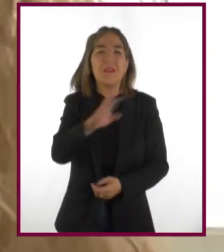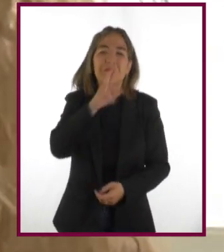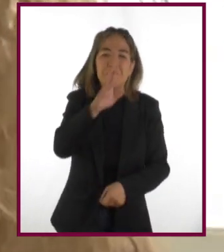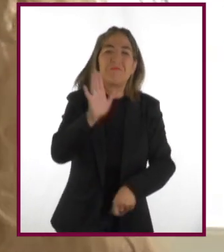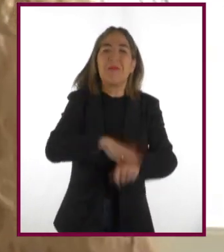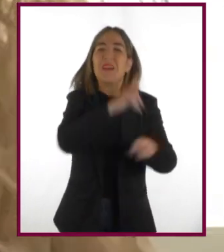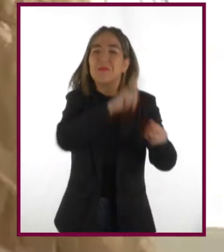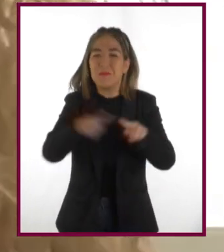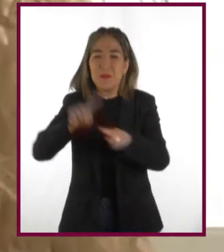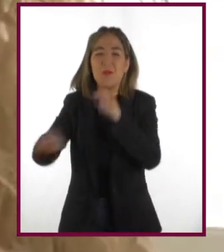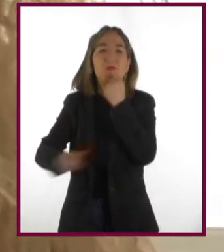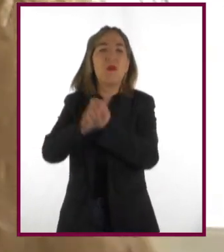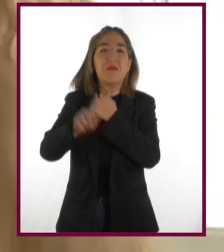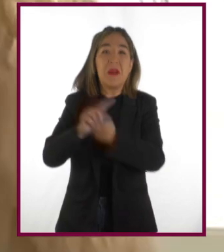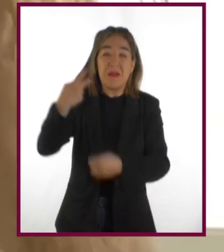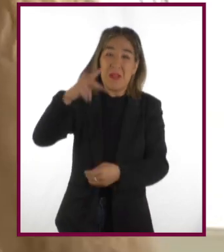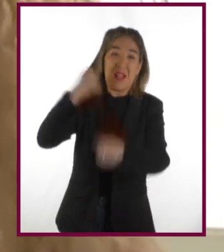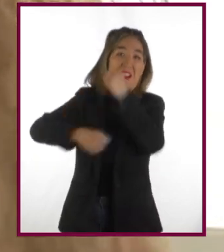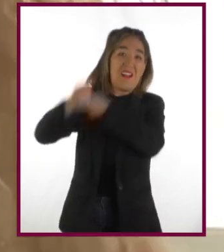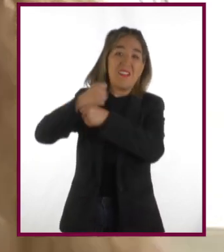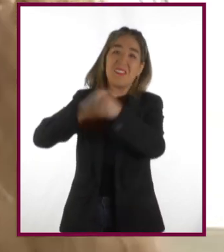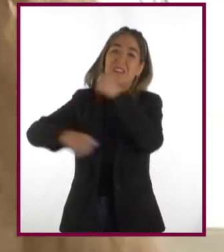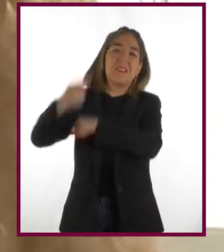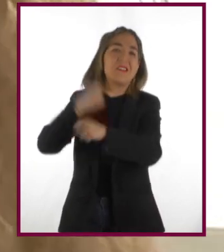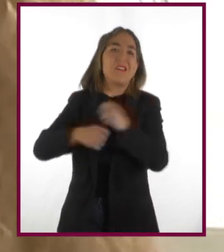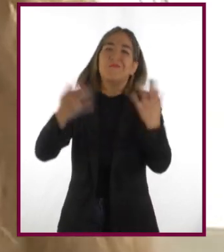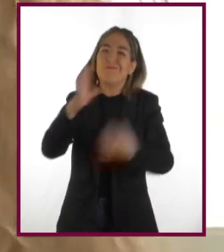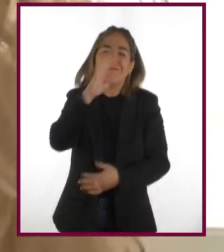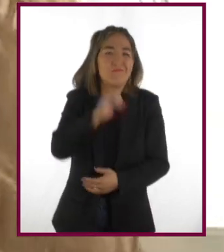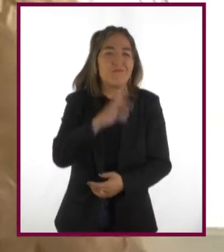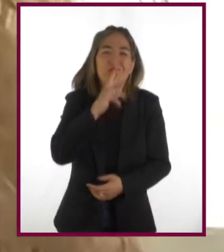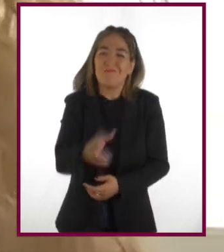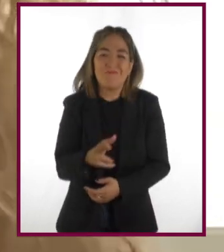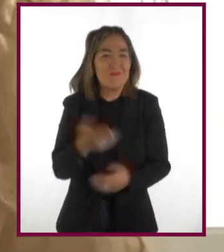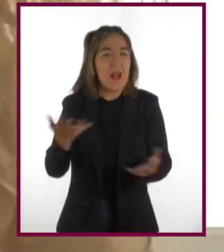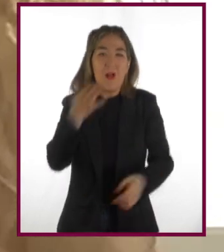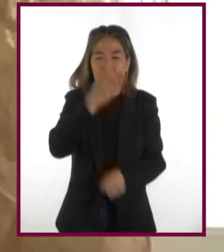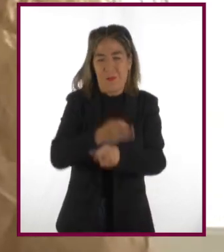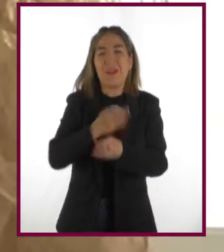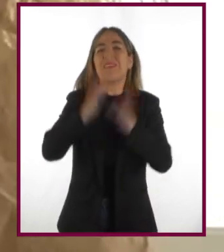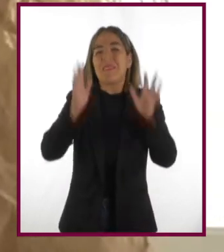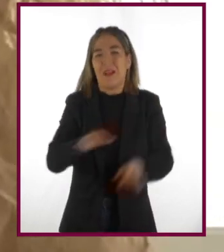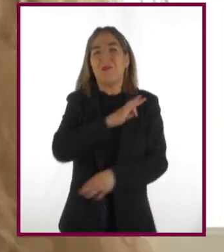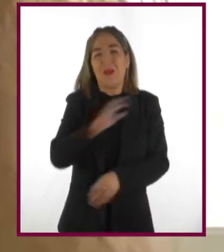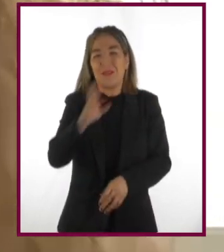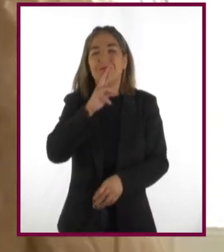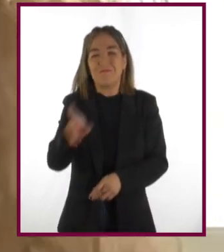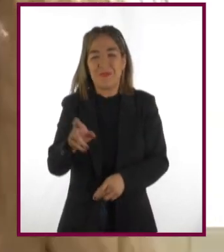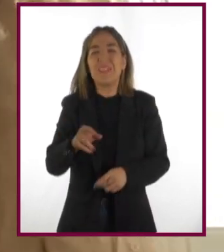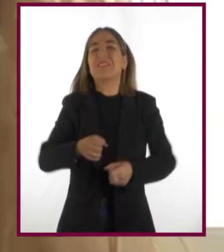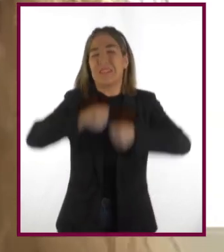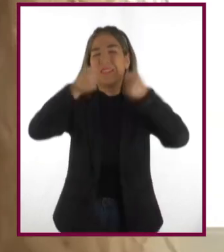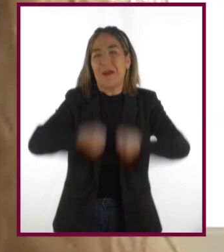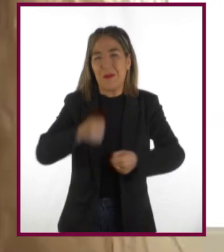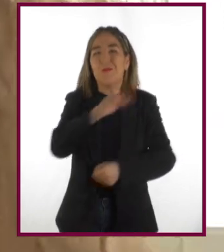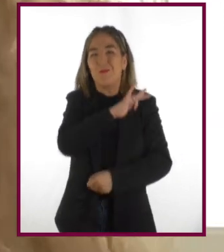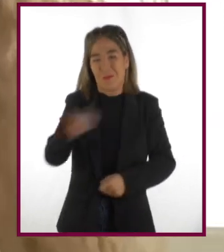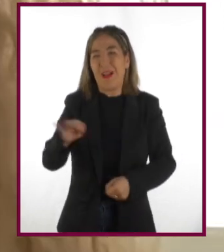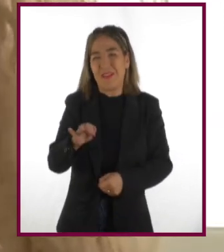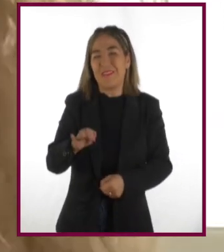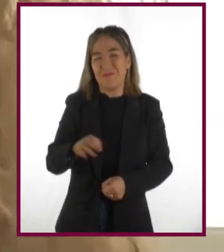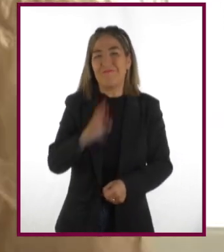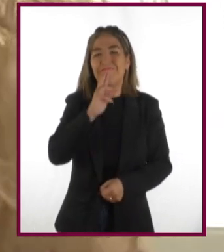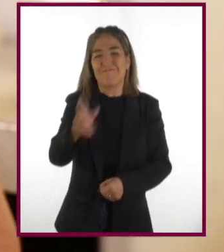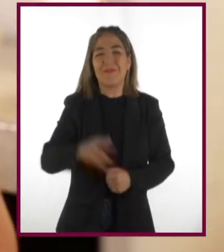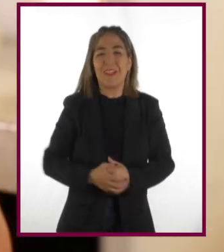resolver muchos problemas que hace siglos no podíamos o hace décadas creíamos que no podíamos resolver. Entonces, seguramente